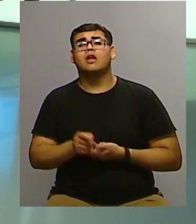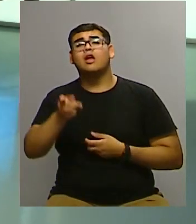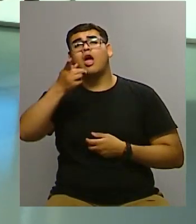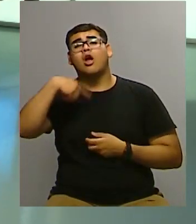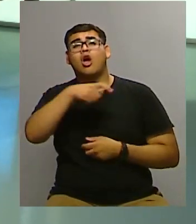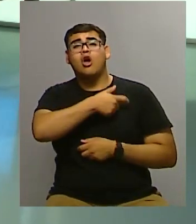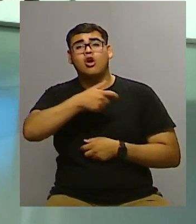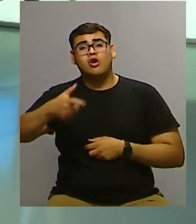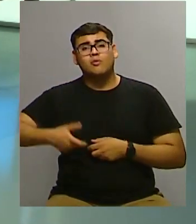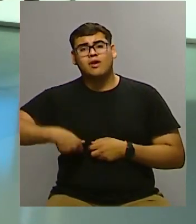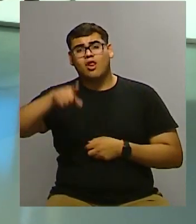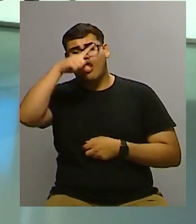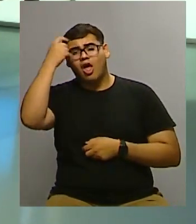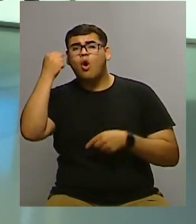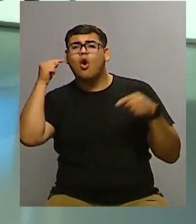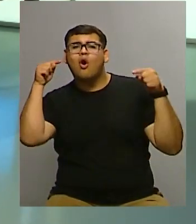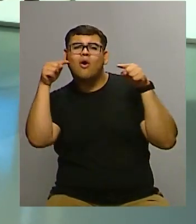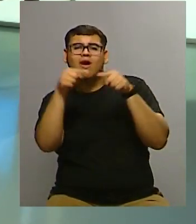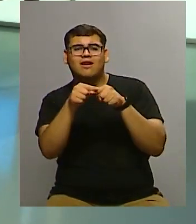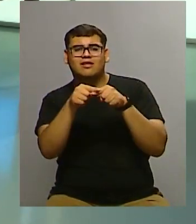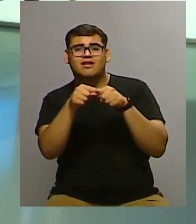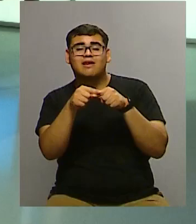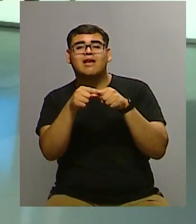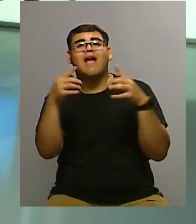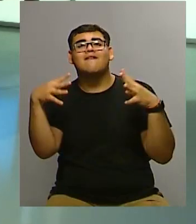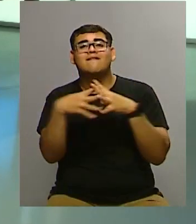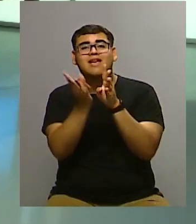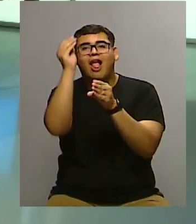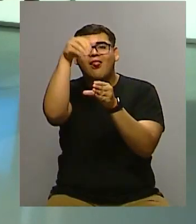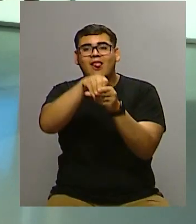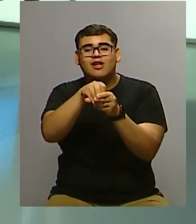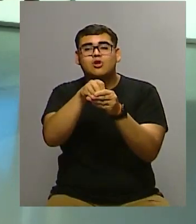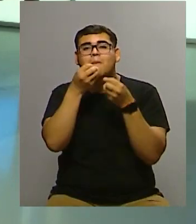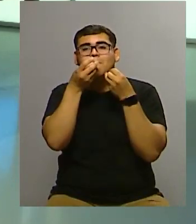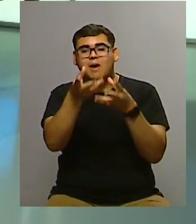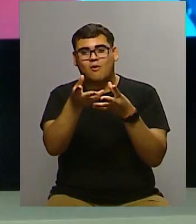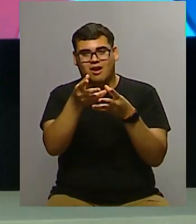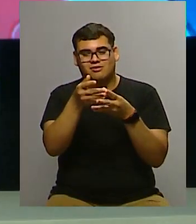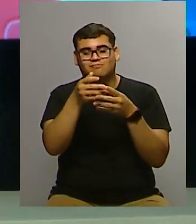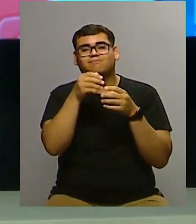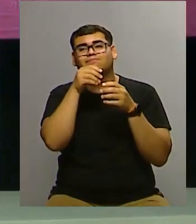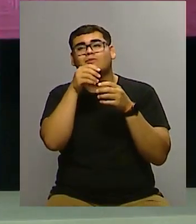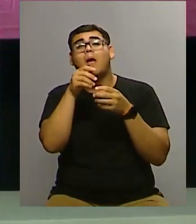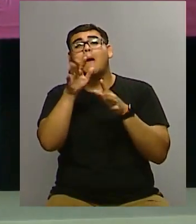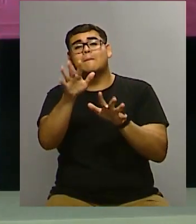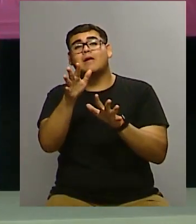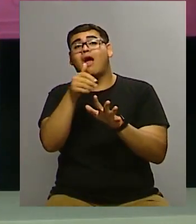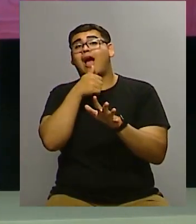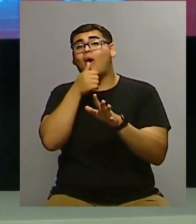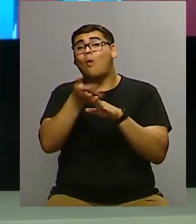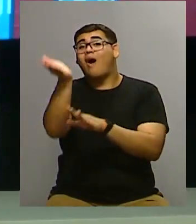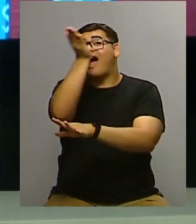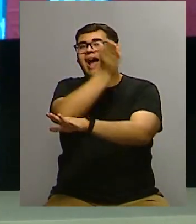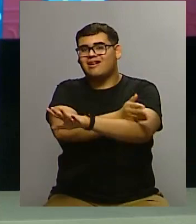convicción y el objetivo puesto en mejorar el riego intrafinca. Ahora, si el agua llega mal, si el agua llega perdiéndose